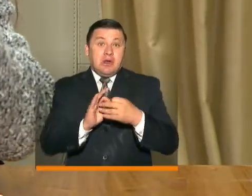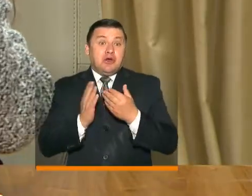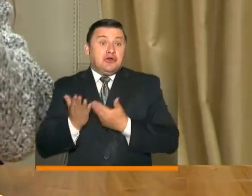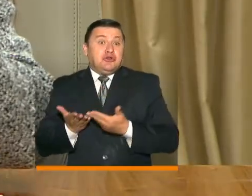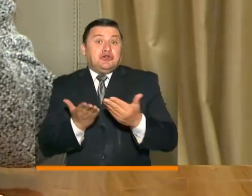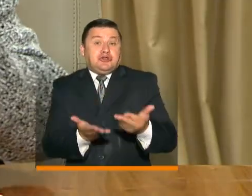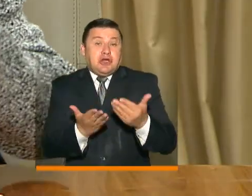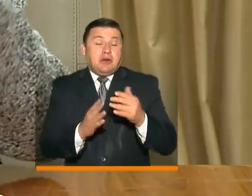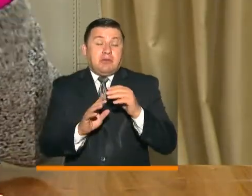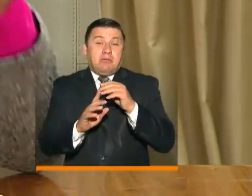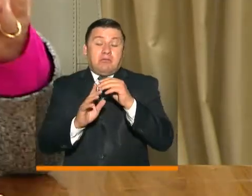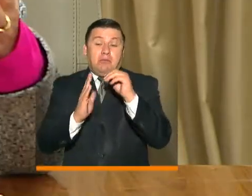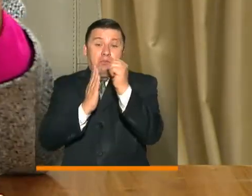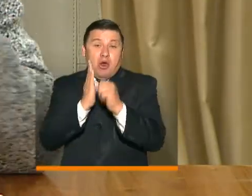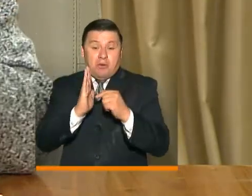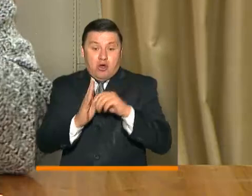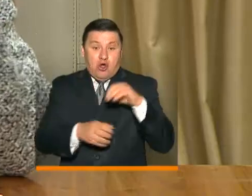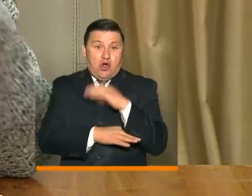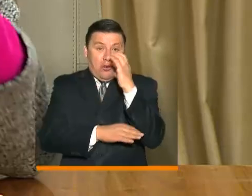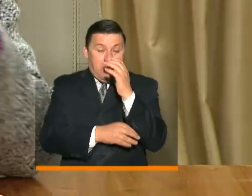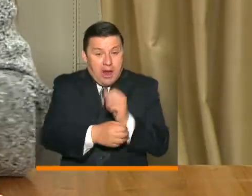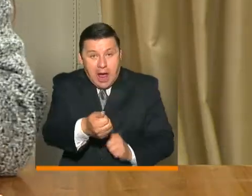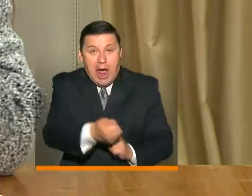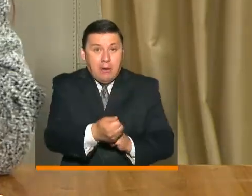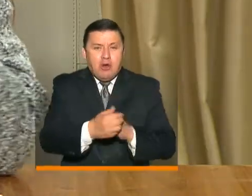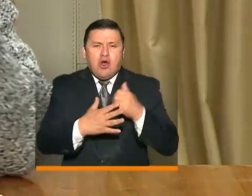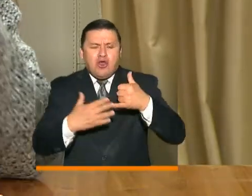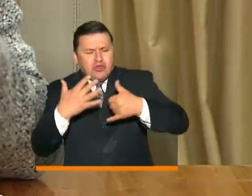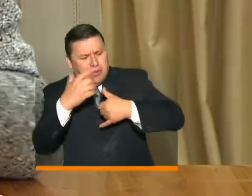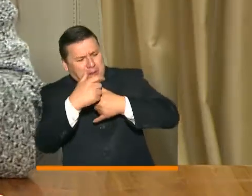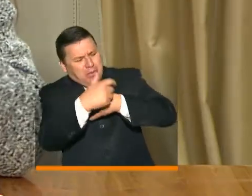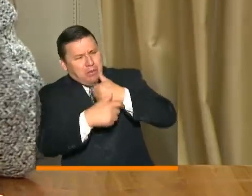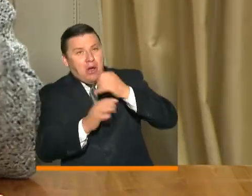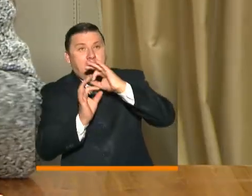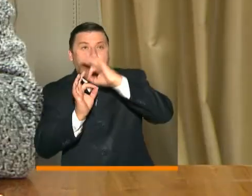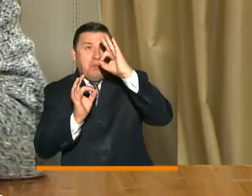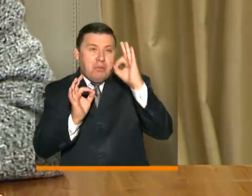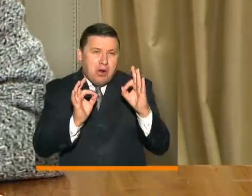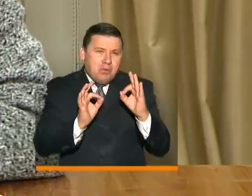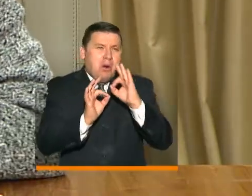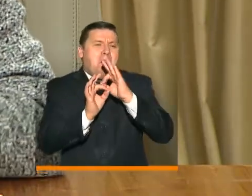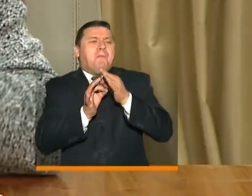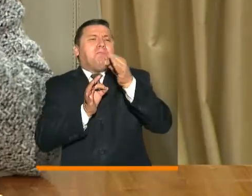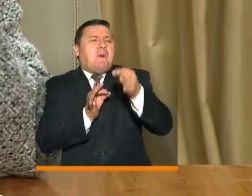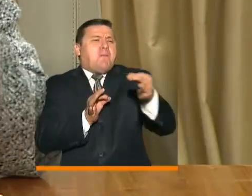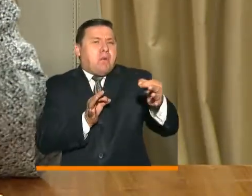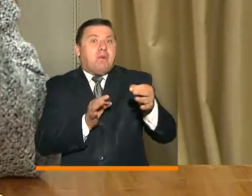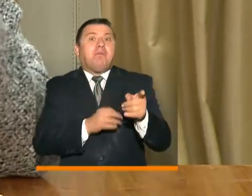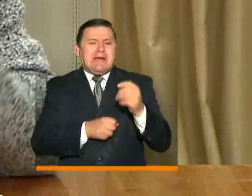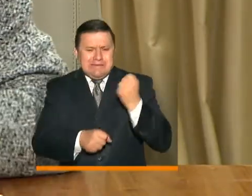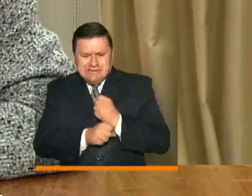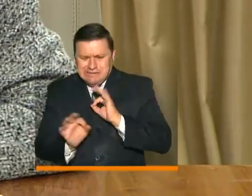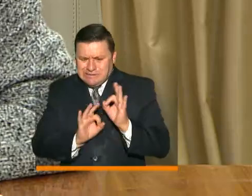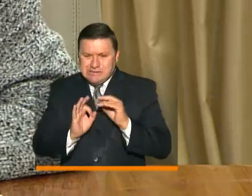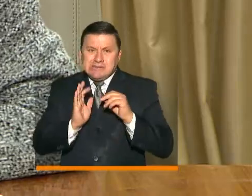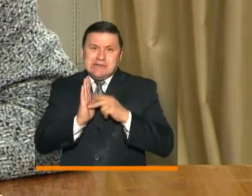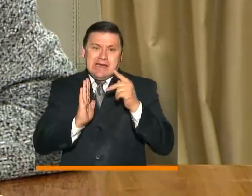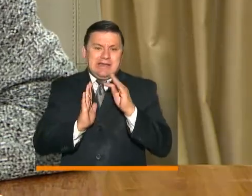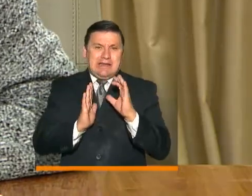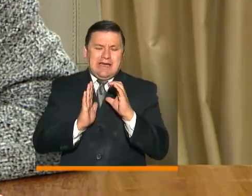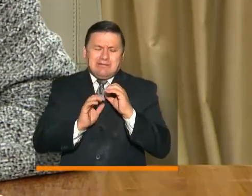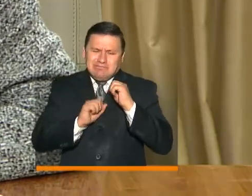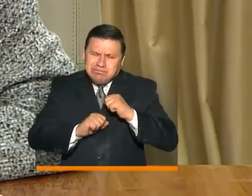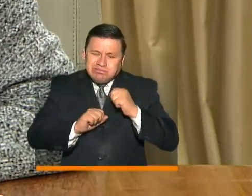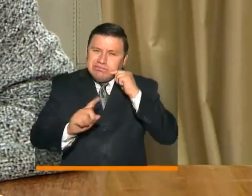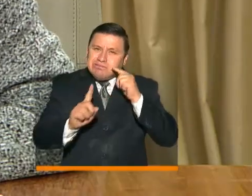trae el programa y cómo Colombia, en todas las regiones, en las veredas, en los corregimientos, estamos conectando al país, porque